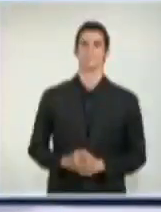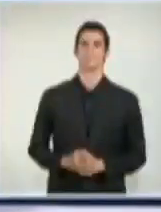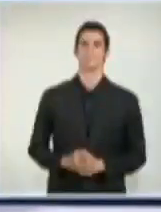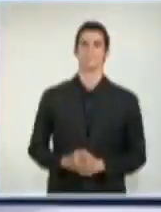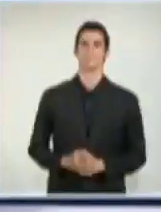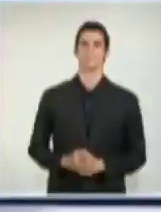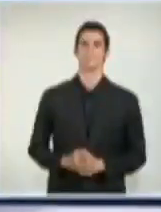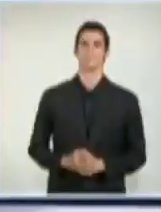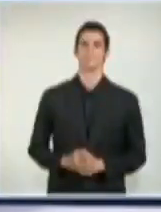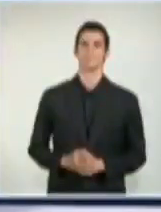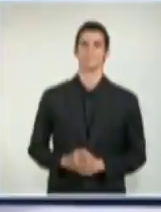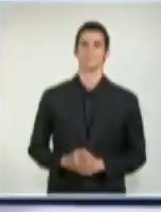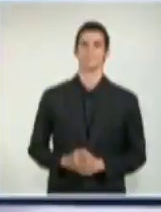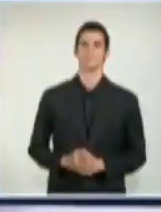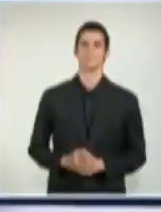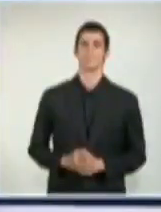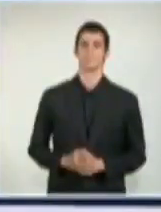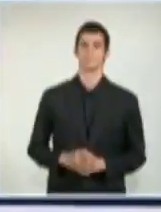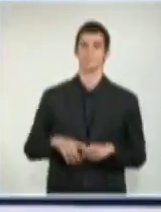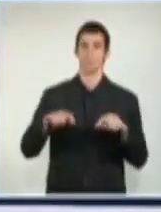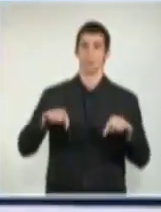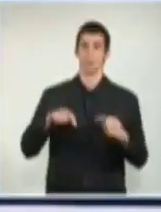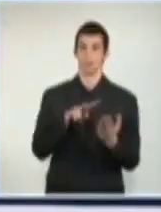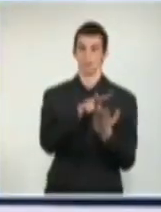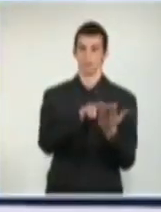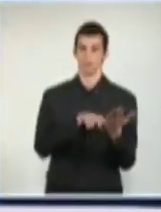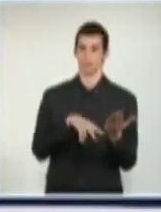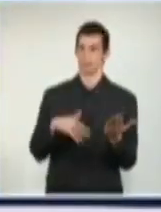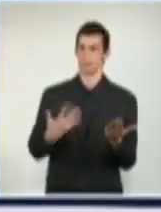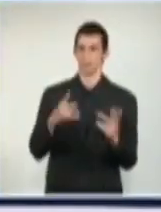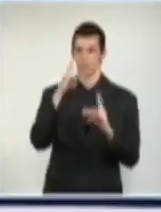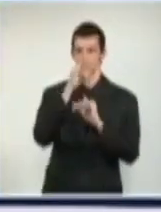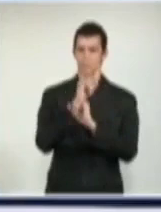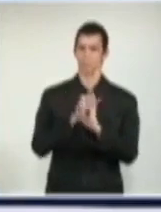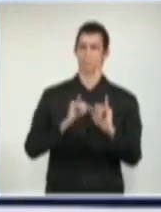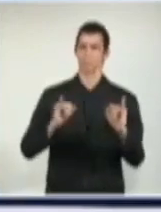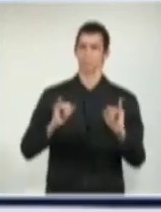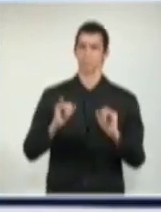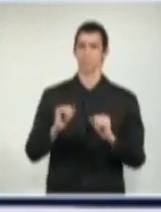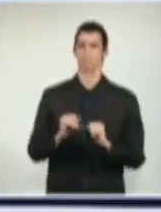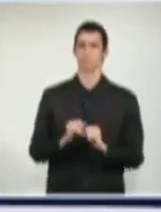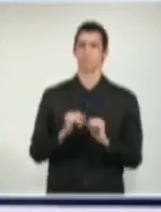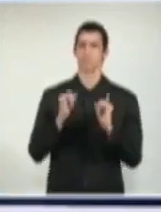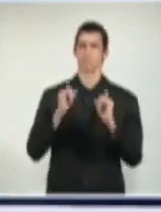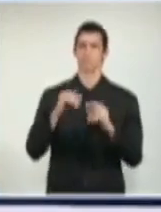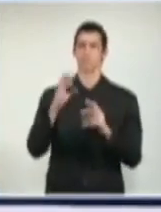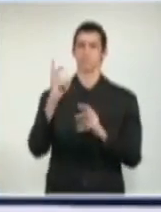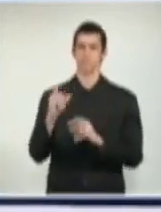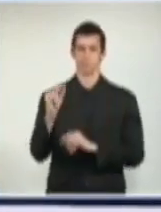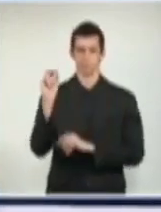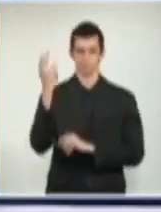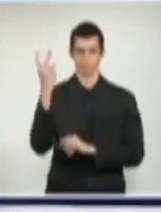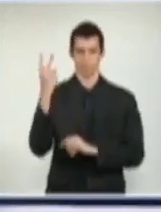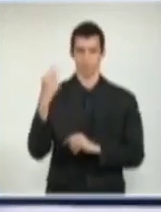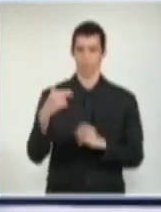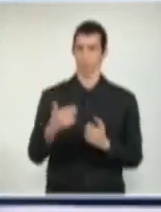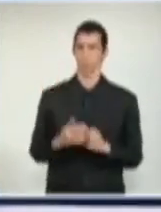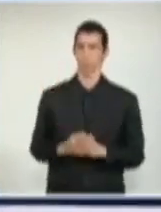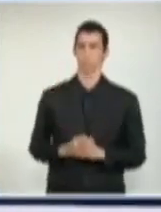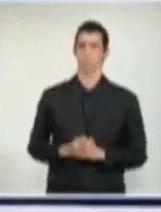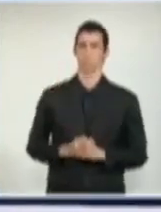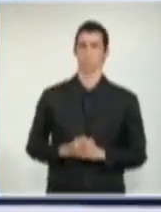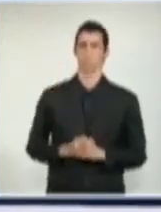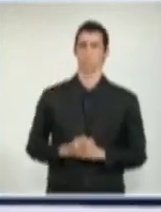y en este minuto damos lectura a la nota informativa número 2 en el día de hoy